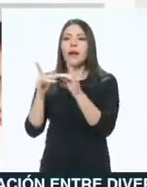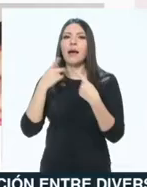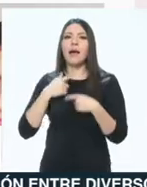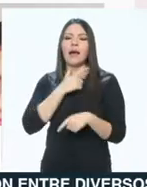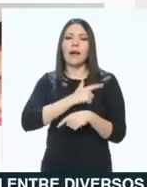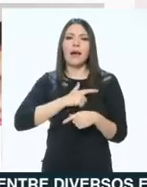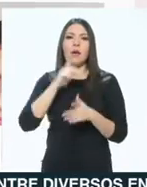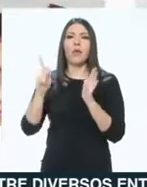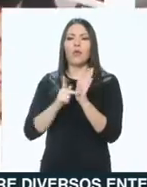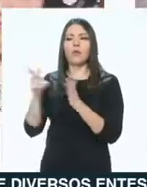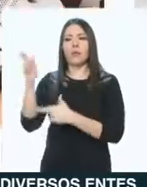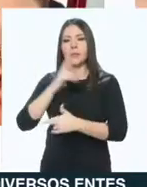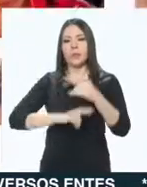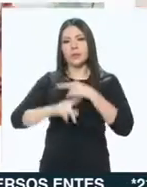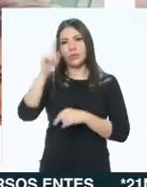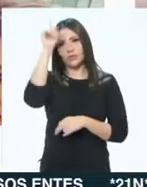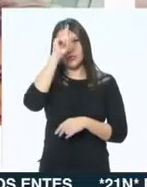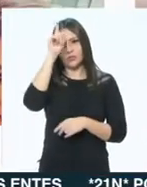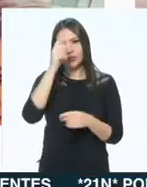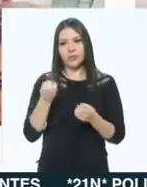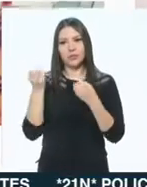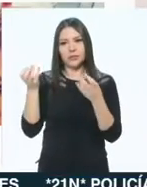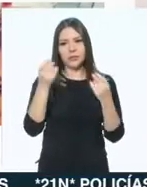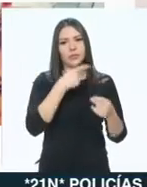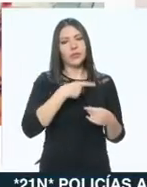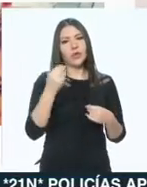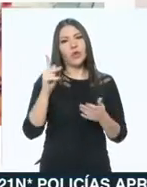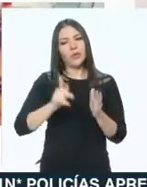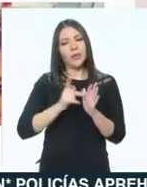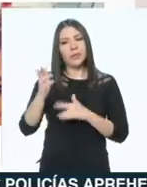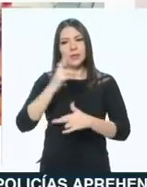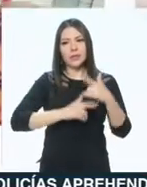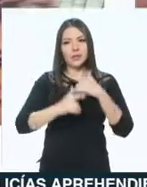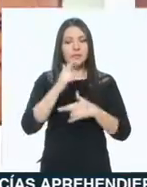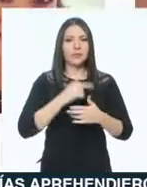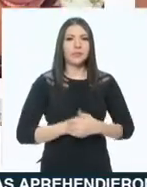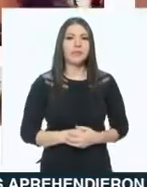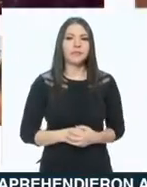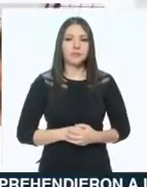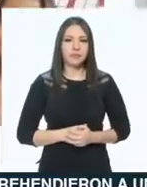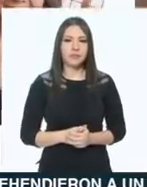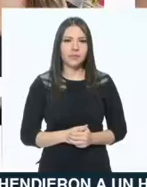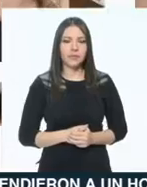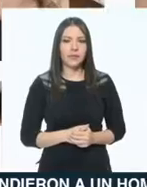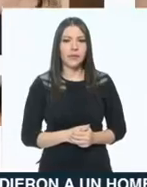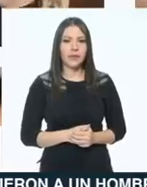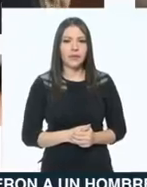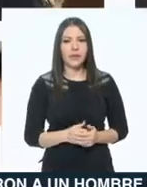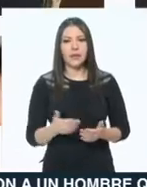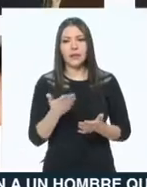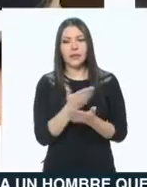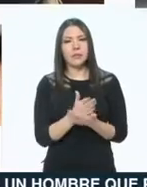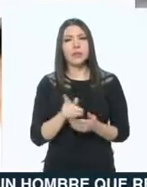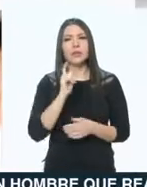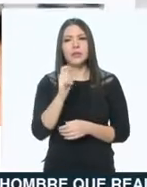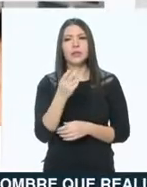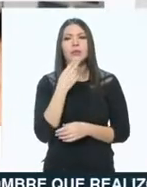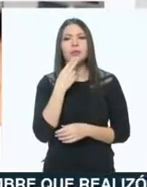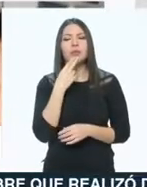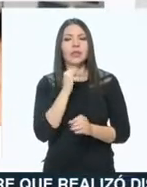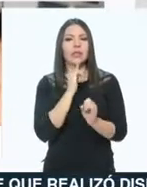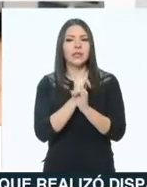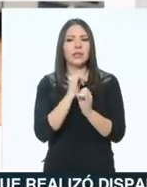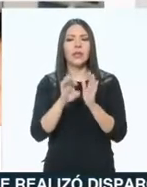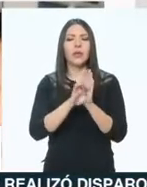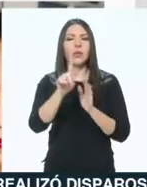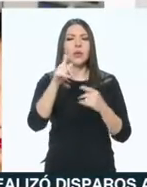alguien la recomendó. Lo que sí juega algo importante en las redes sociales es que a lo mejor no es indirecto, es decir, una clienta